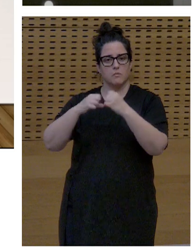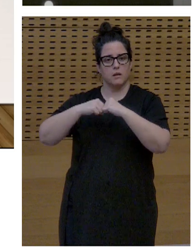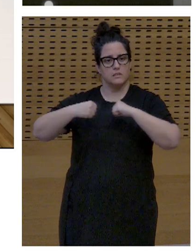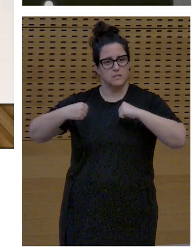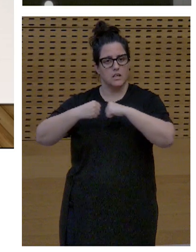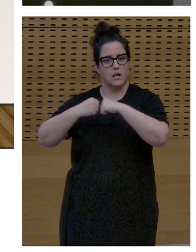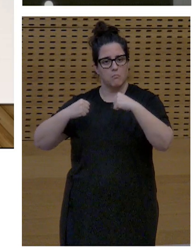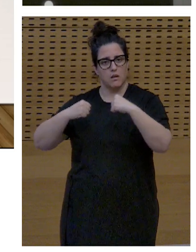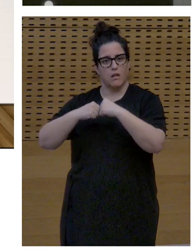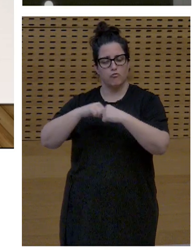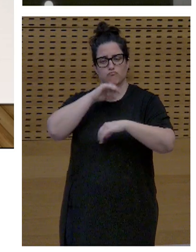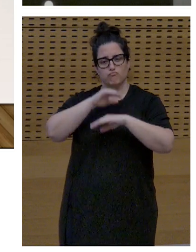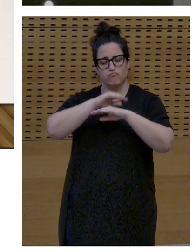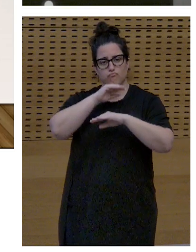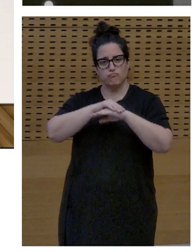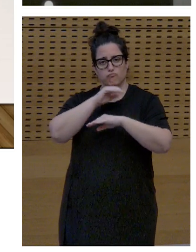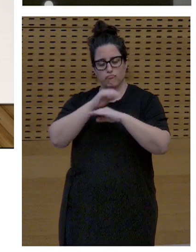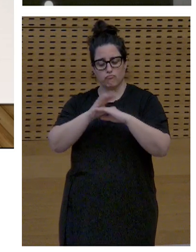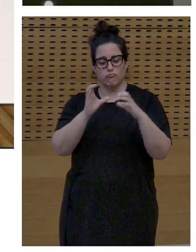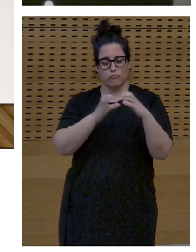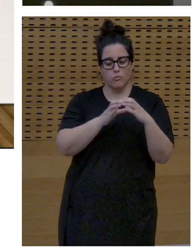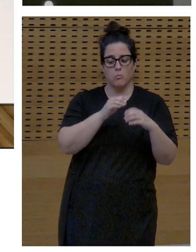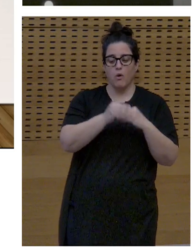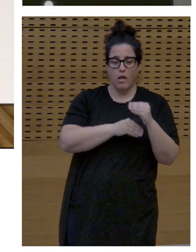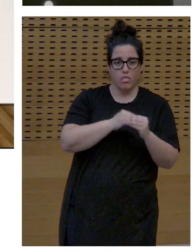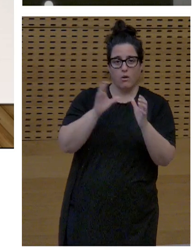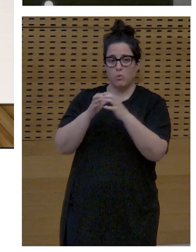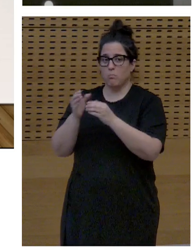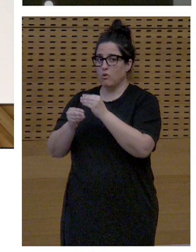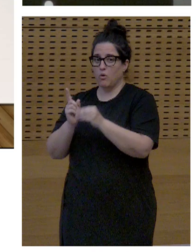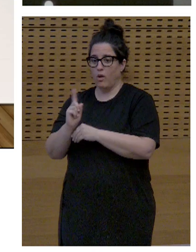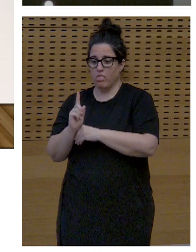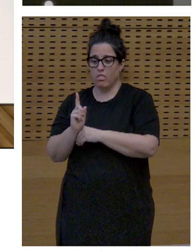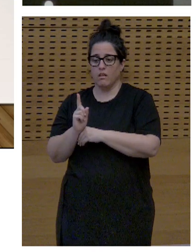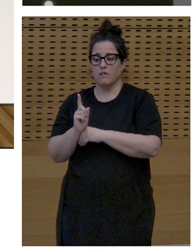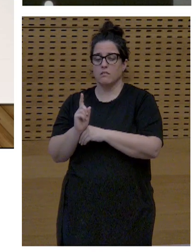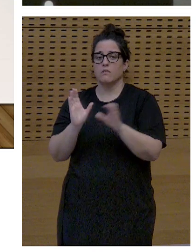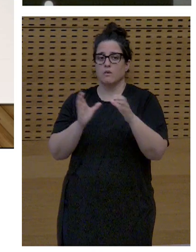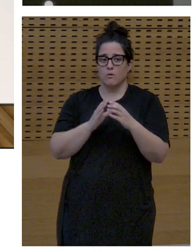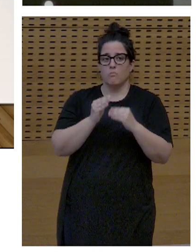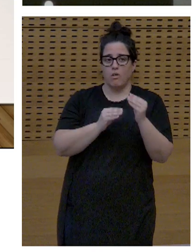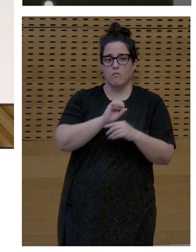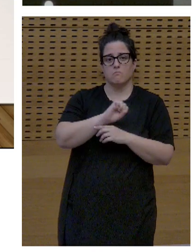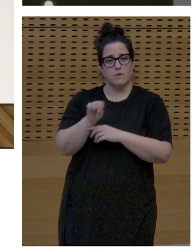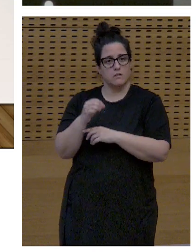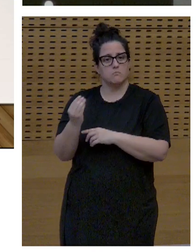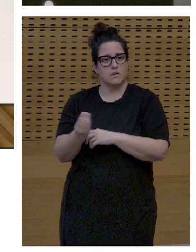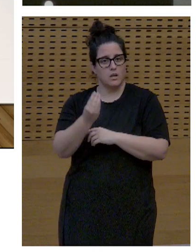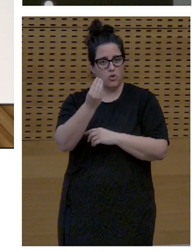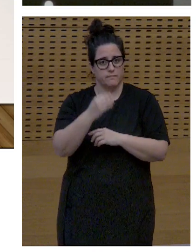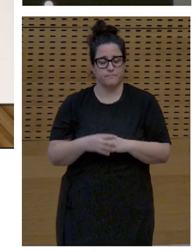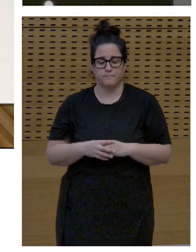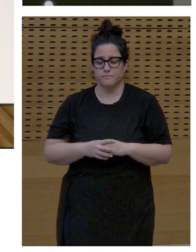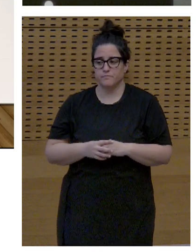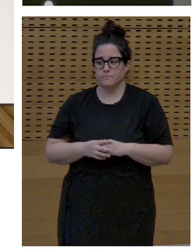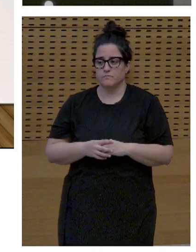reglado, comparando pacientes que lo hacían con otros que no lo hacían, pues había diferencias y mejoraban.